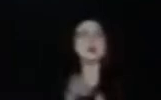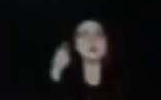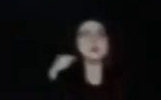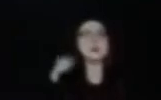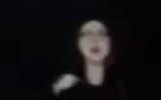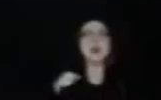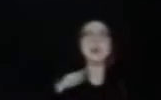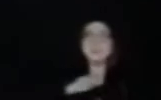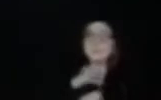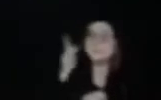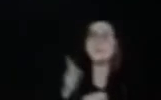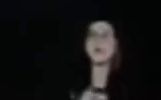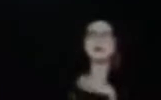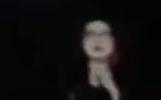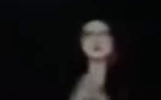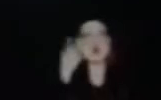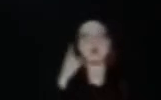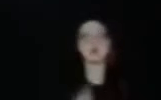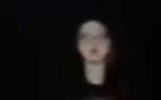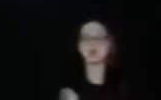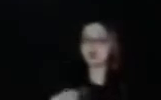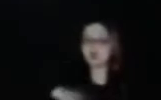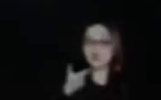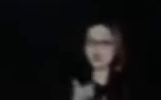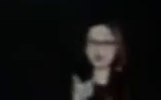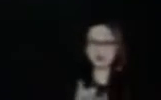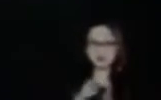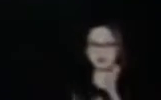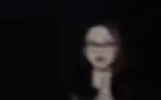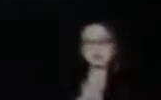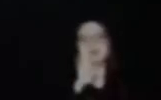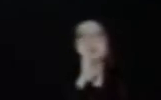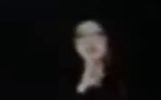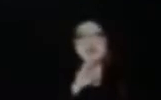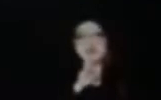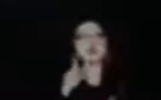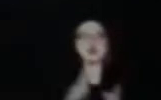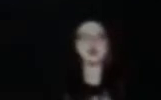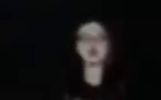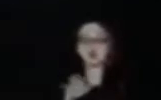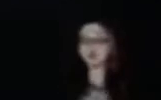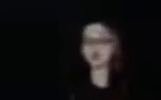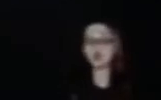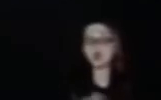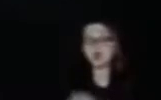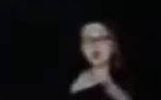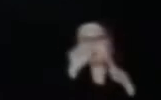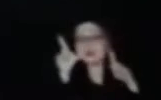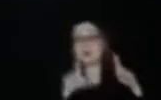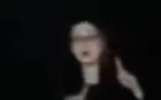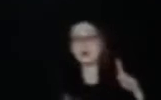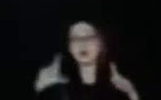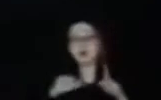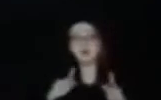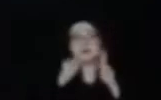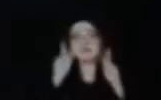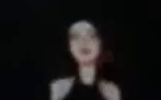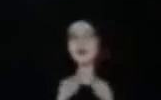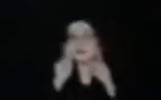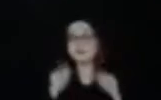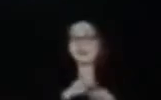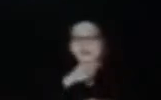una nueva patria, la reactivación económica y la pacificación del país.